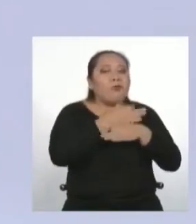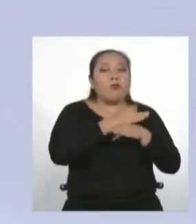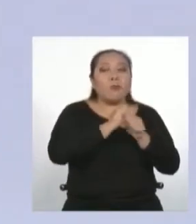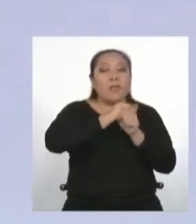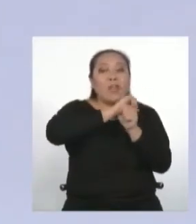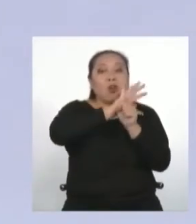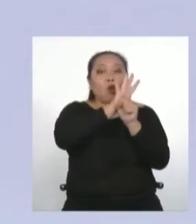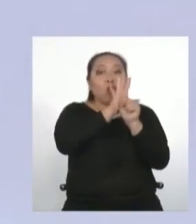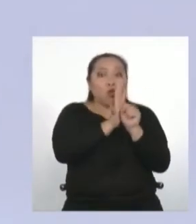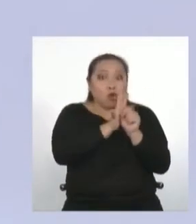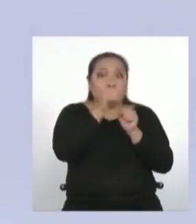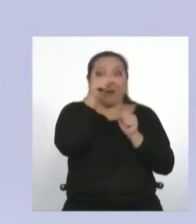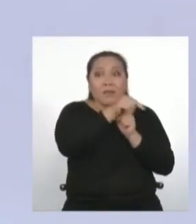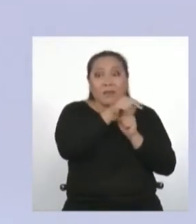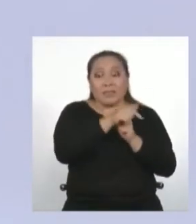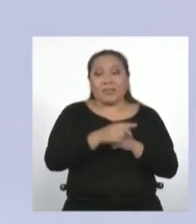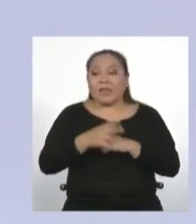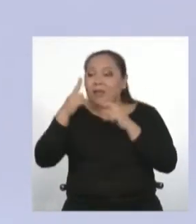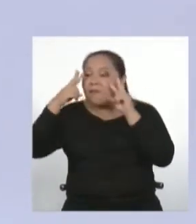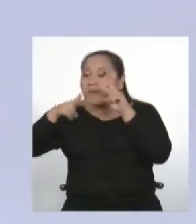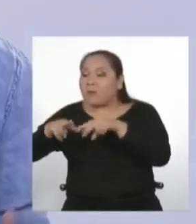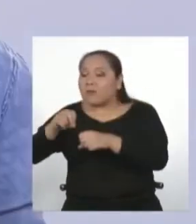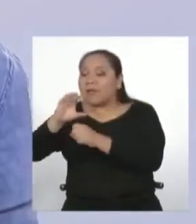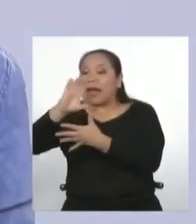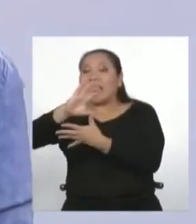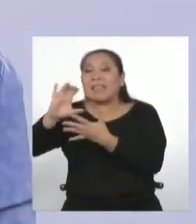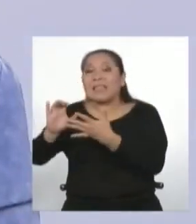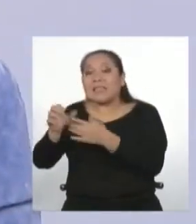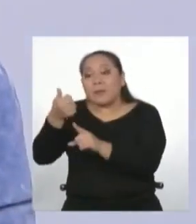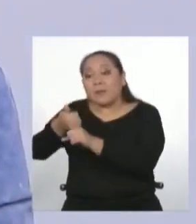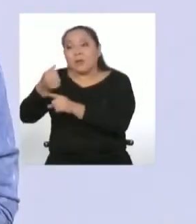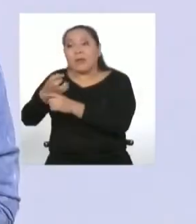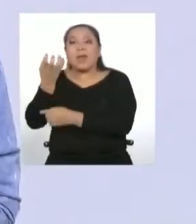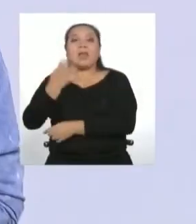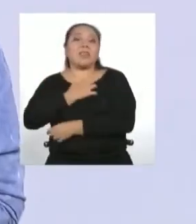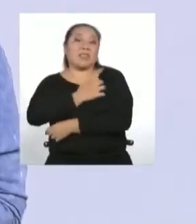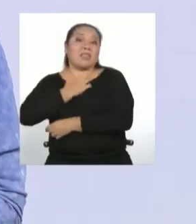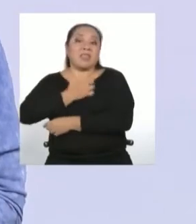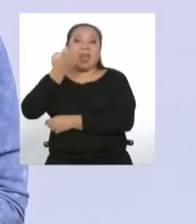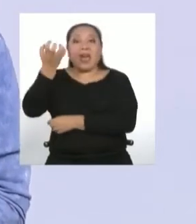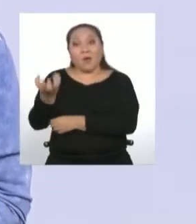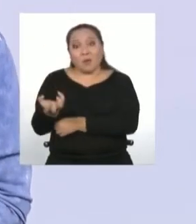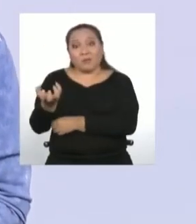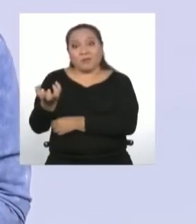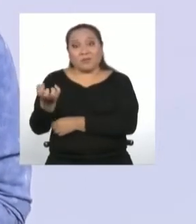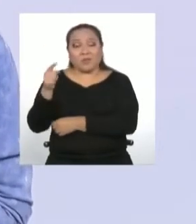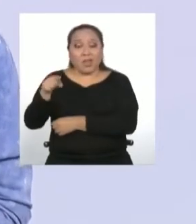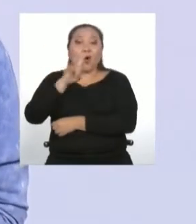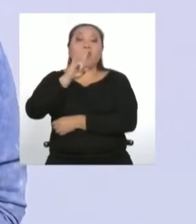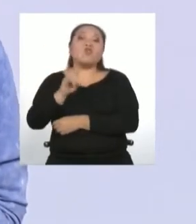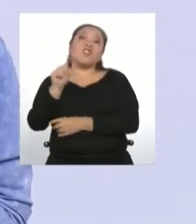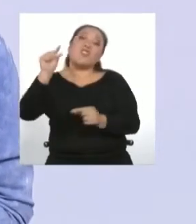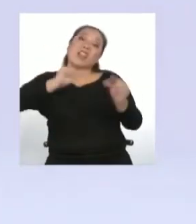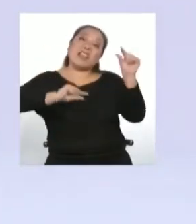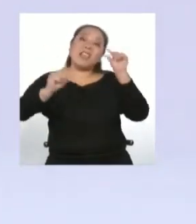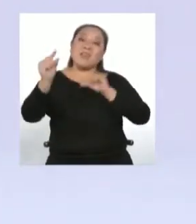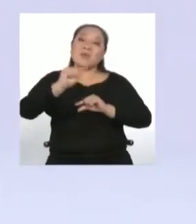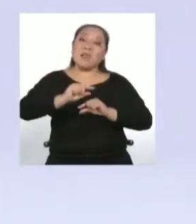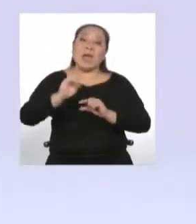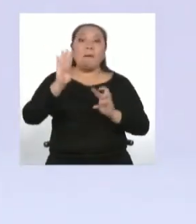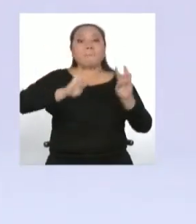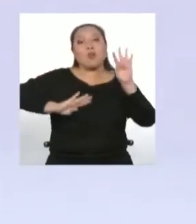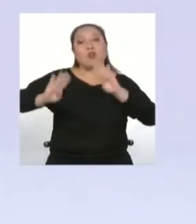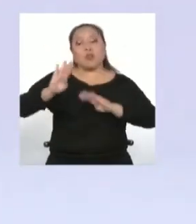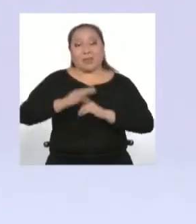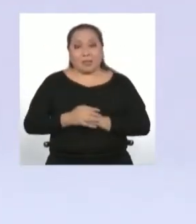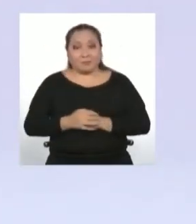coronavirus y la estructura molecular del jabón, y también sus propiedades haciendo uso del conocimiento de la química y la biología. La